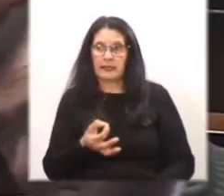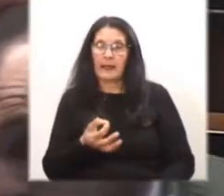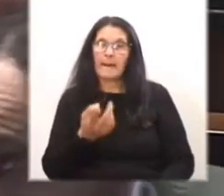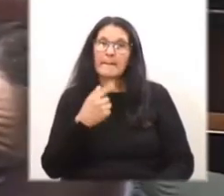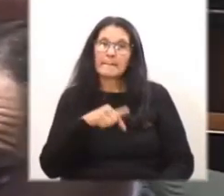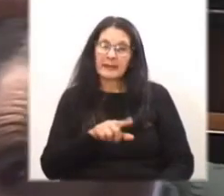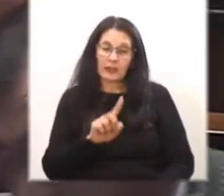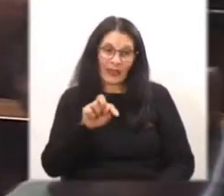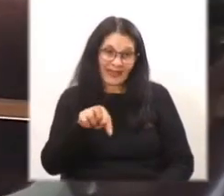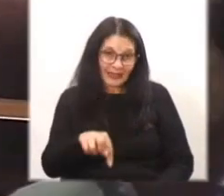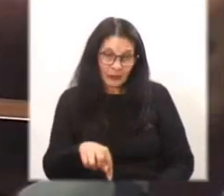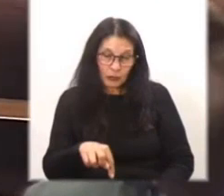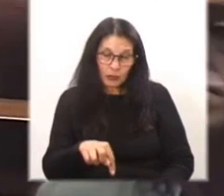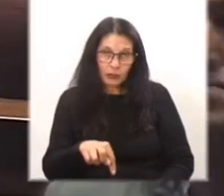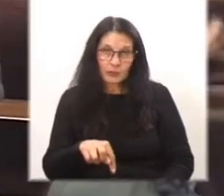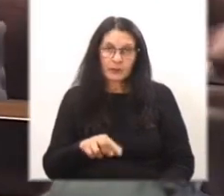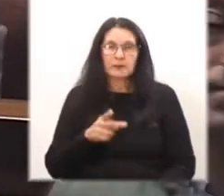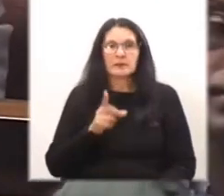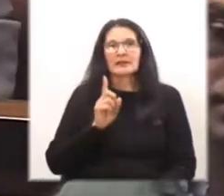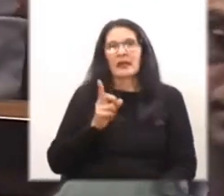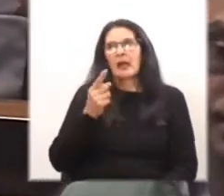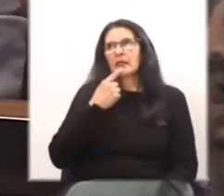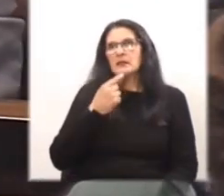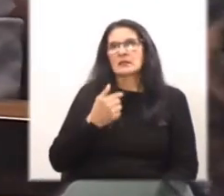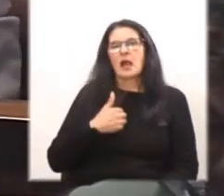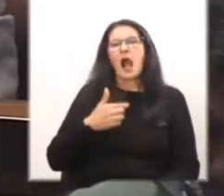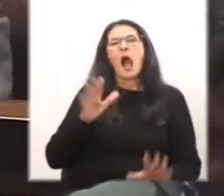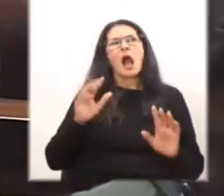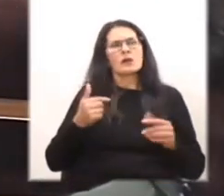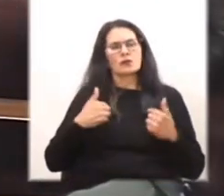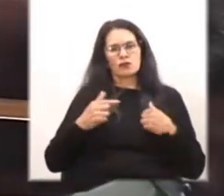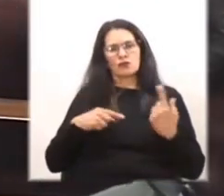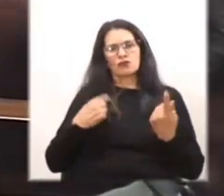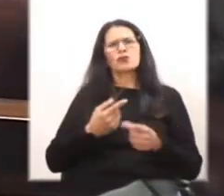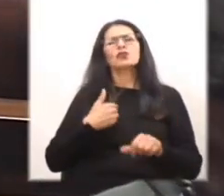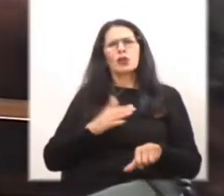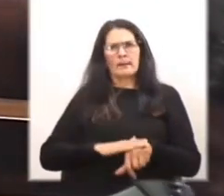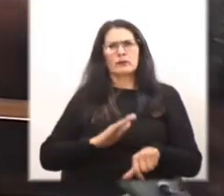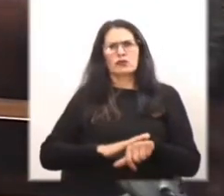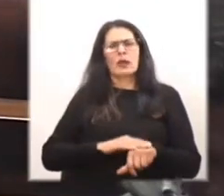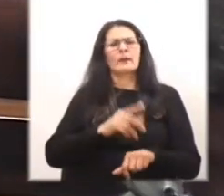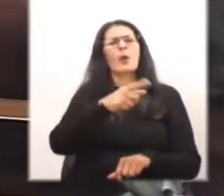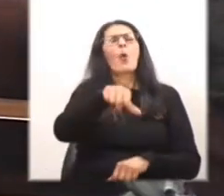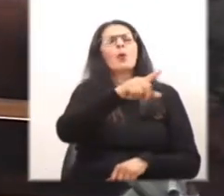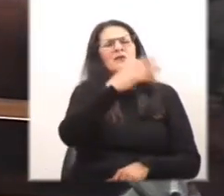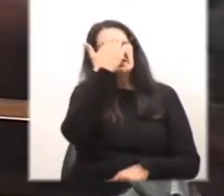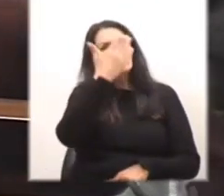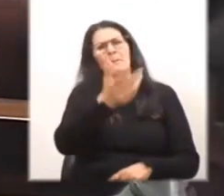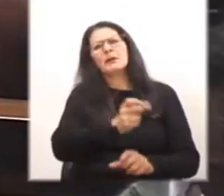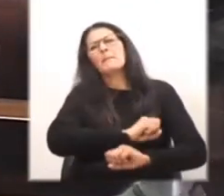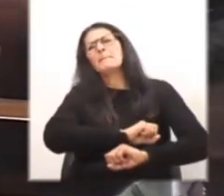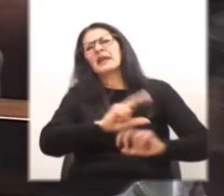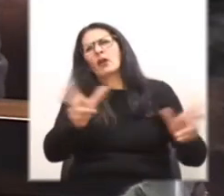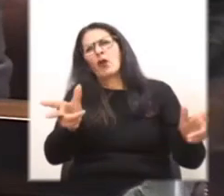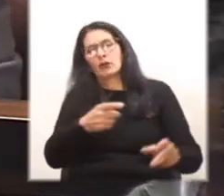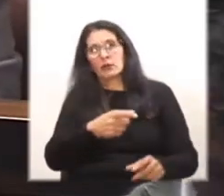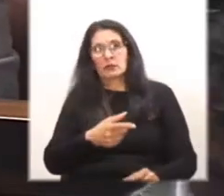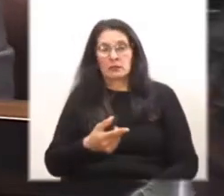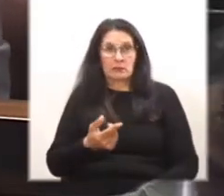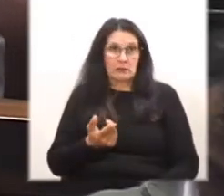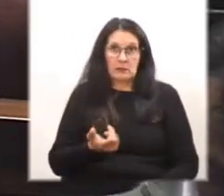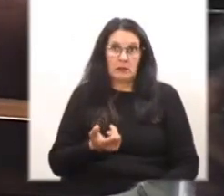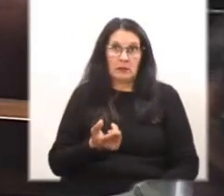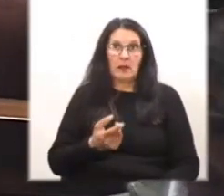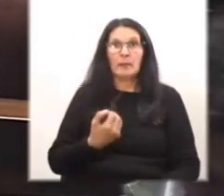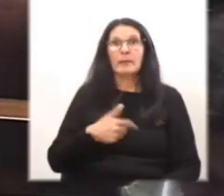esto de venir a decir no hacemos cargo, pero ustedes fueron peores, es como decir, sí, yo soy asesino, pero vos